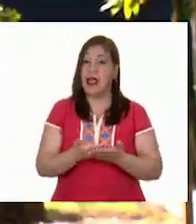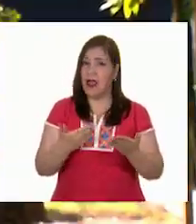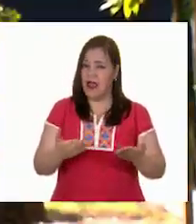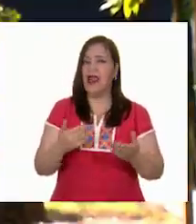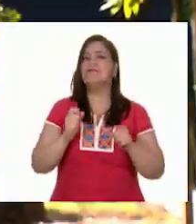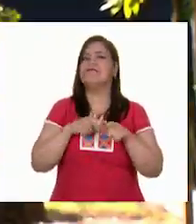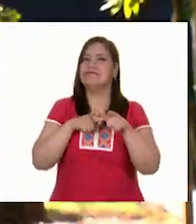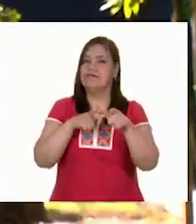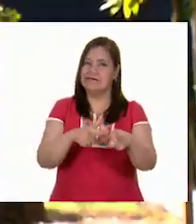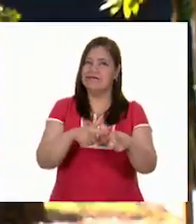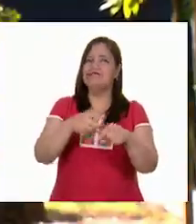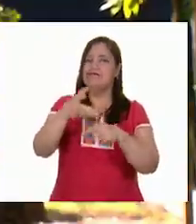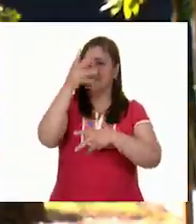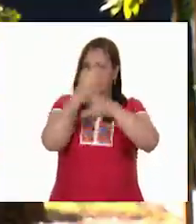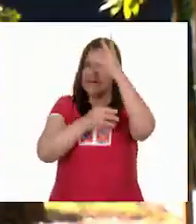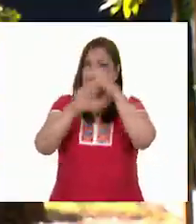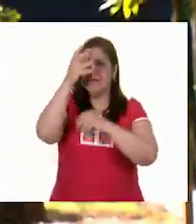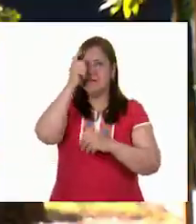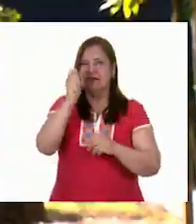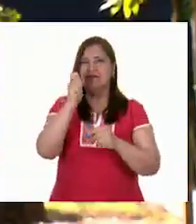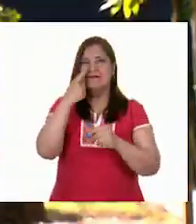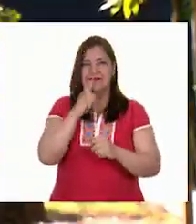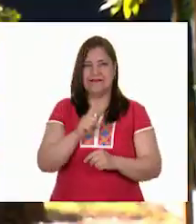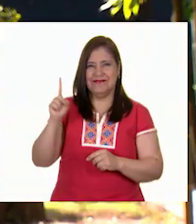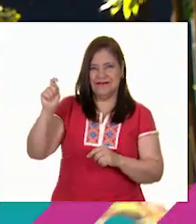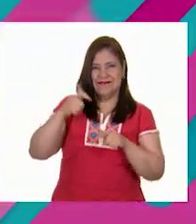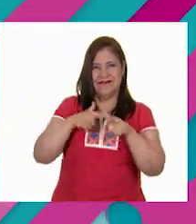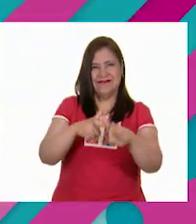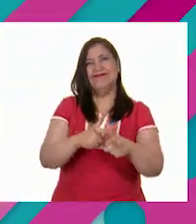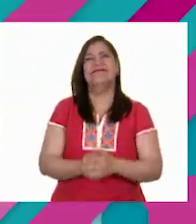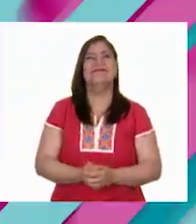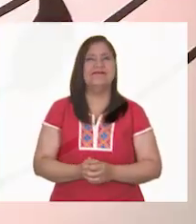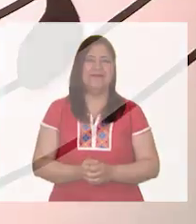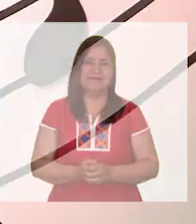es momento de seguir con el programa de hoy.